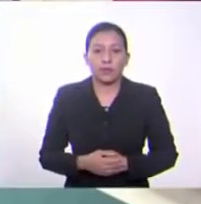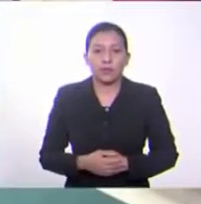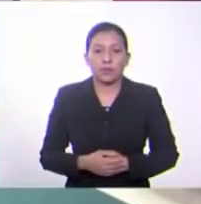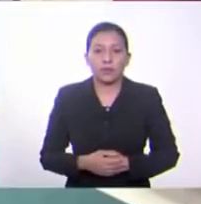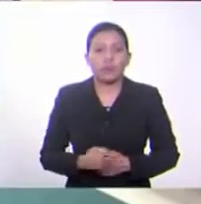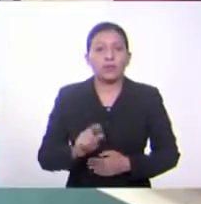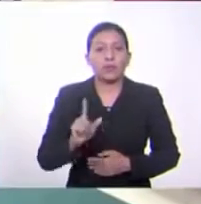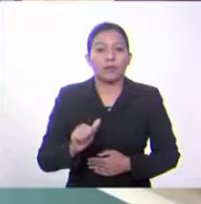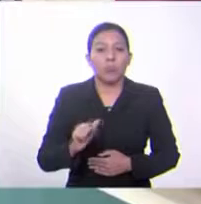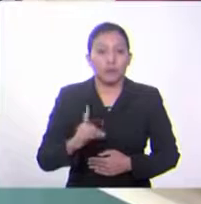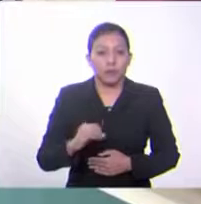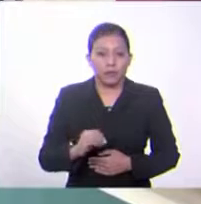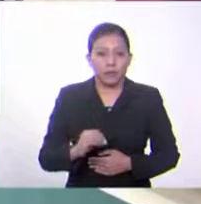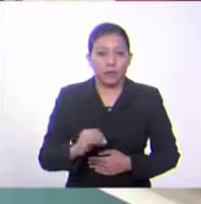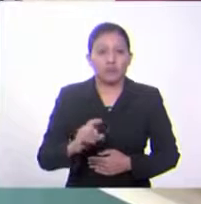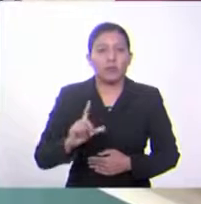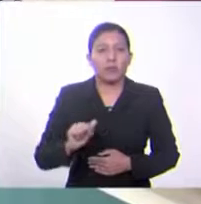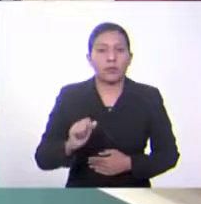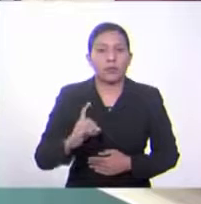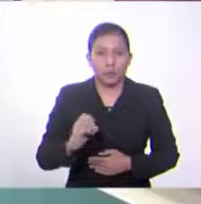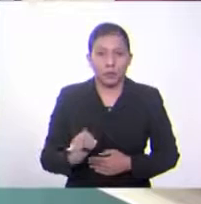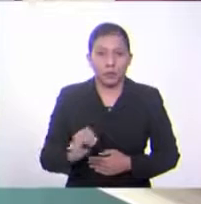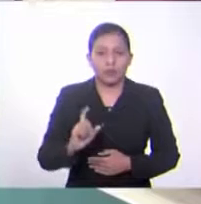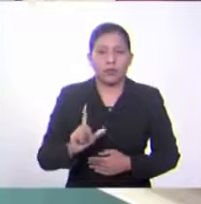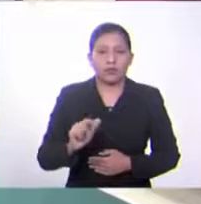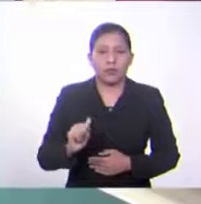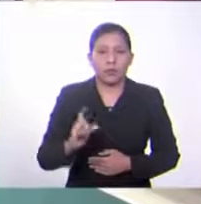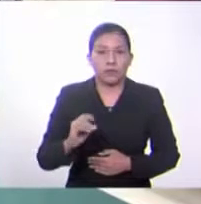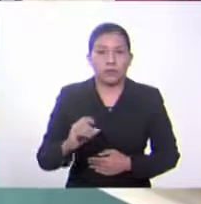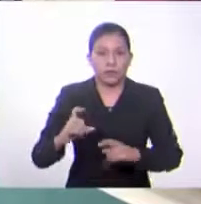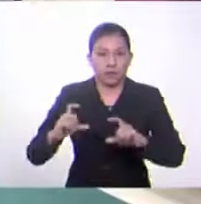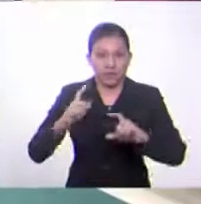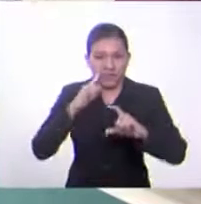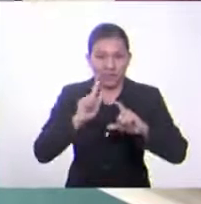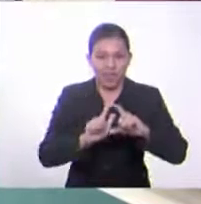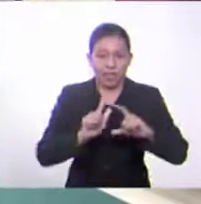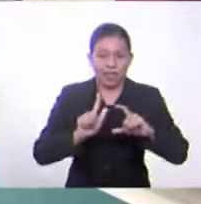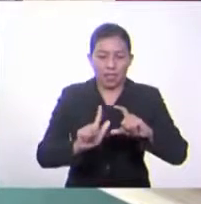lado, lado, lado, qué